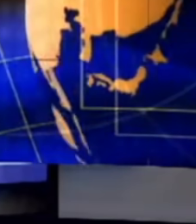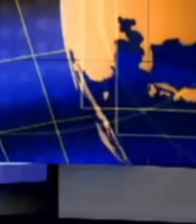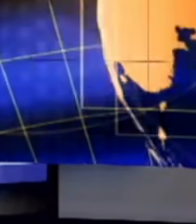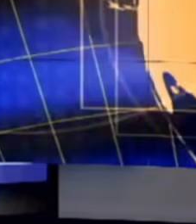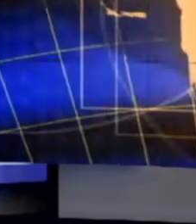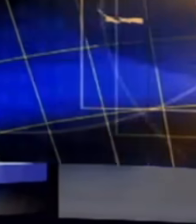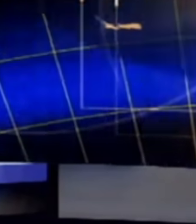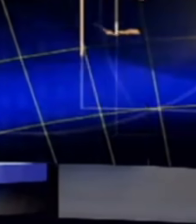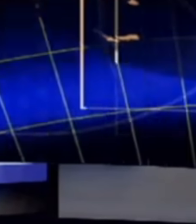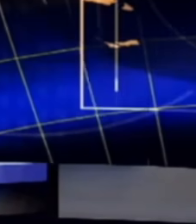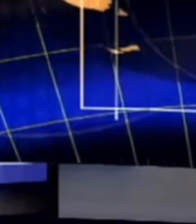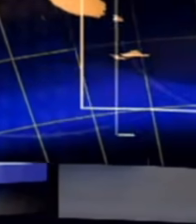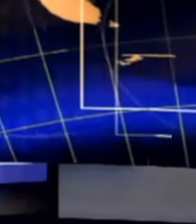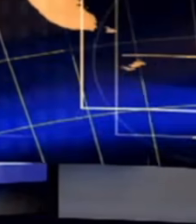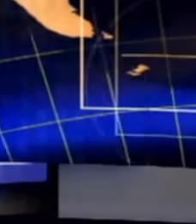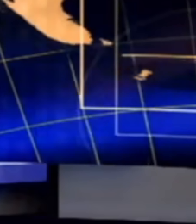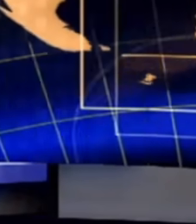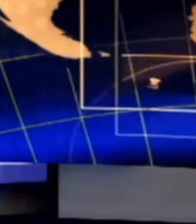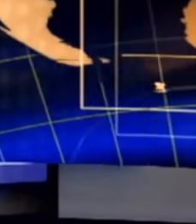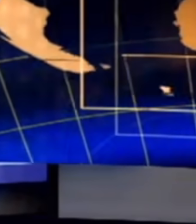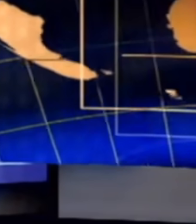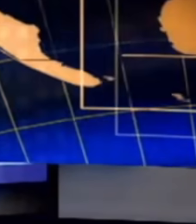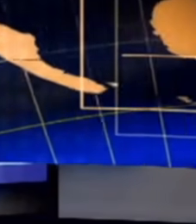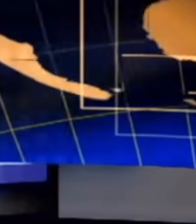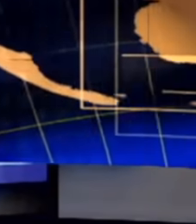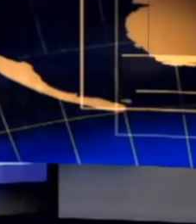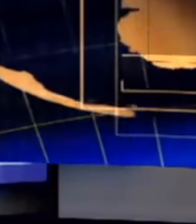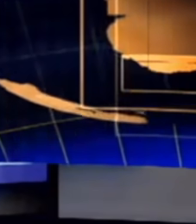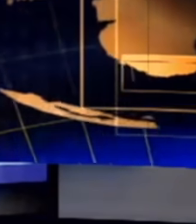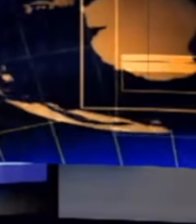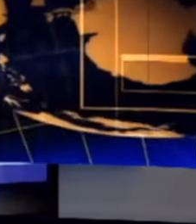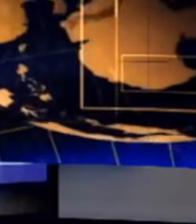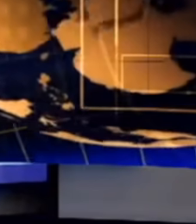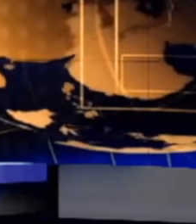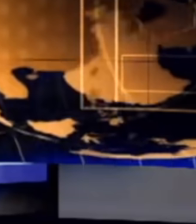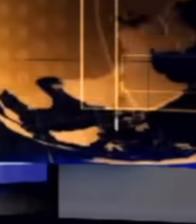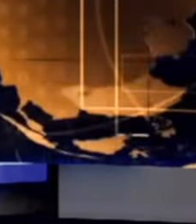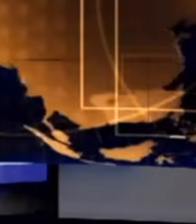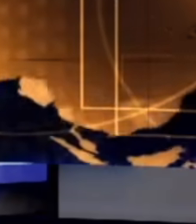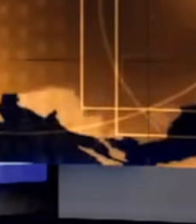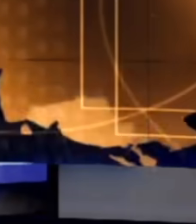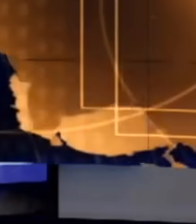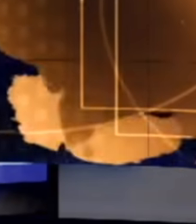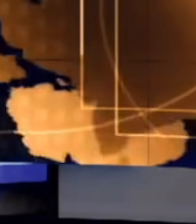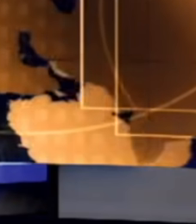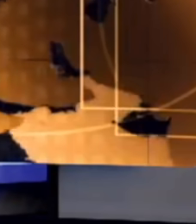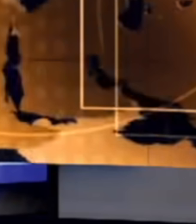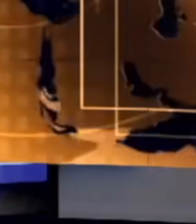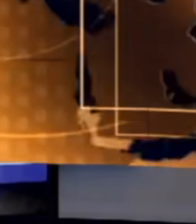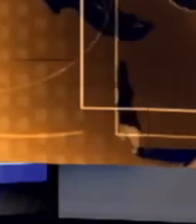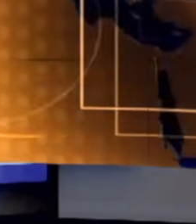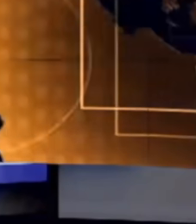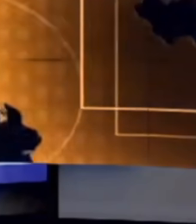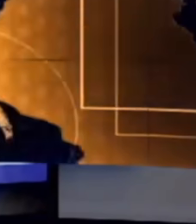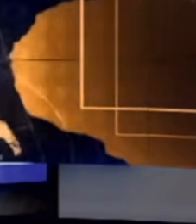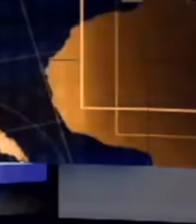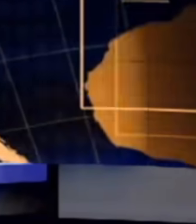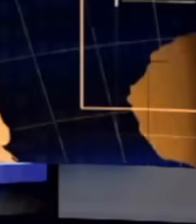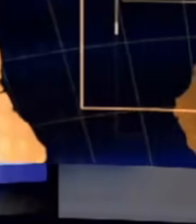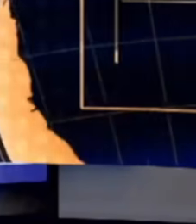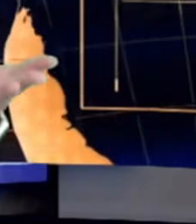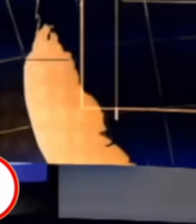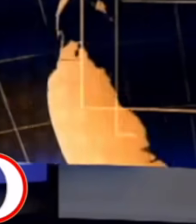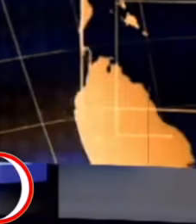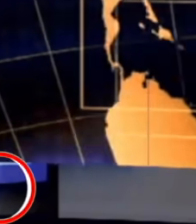obrador hasta que llegó el vídeo del día de hoy muchísimas gracias por quedarse hasta el final por regalarnos un like y compartir este